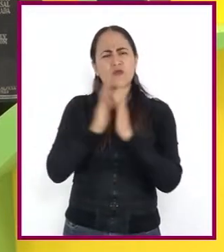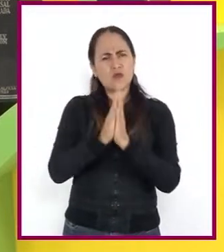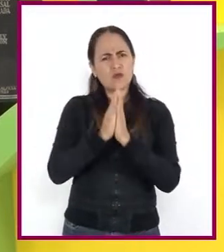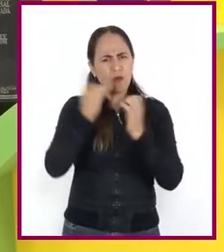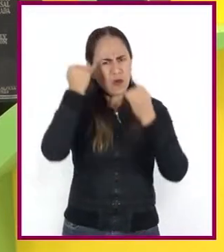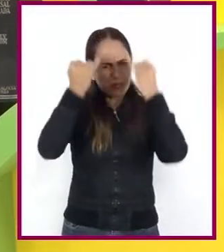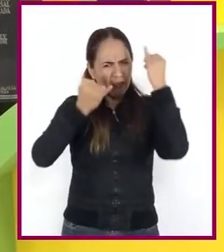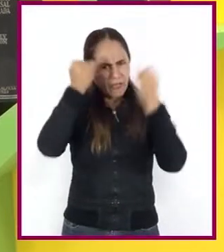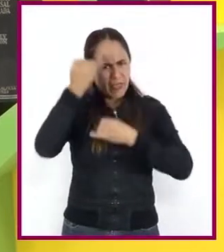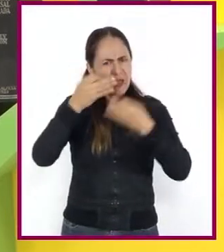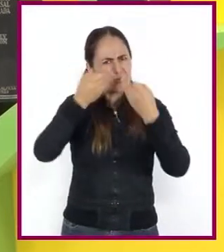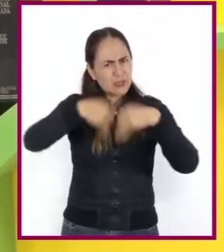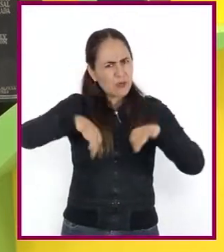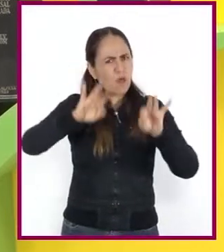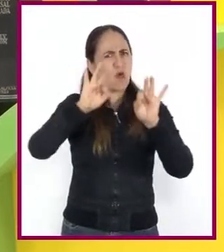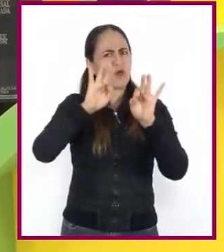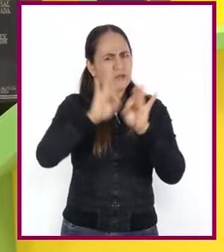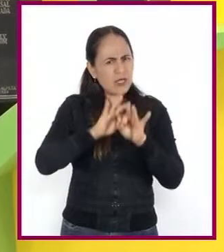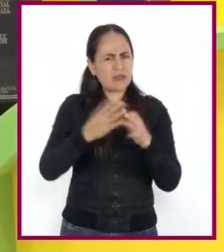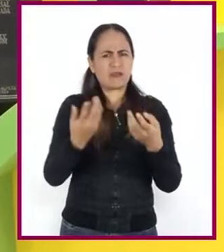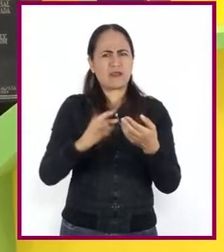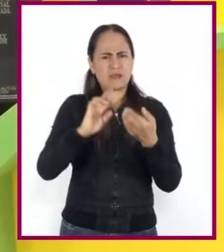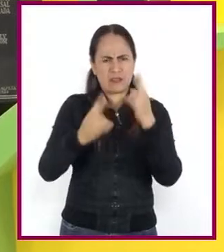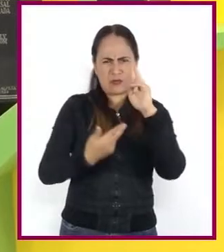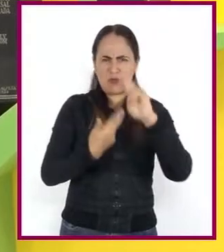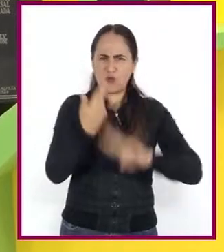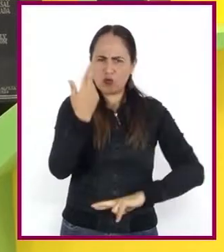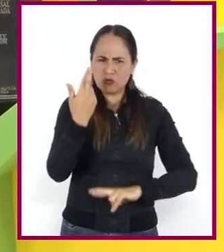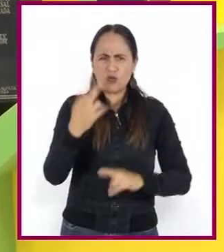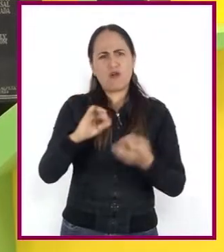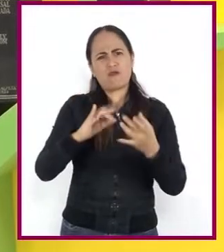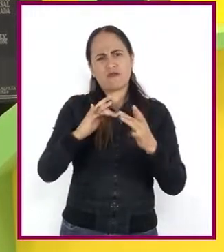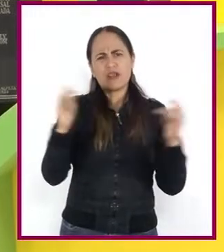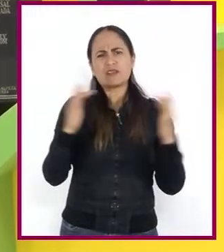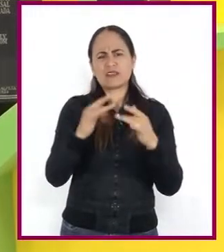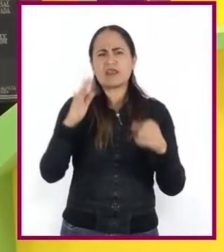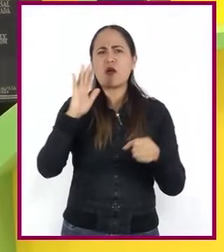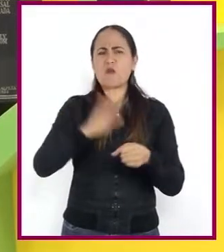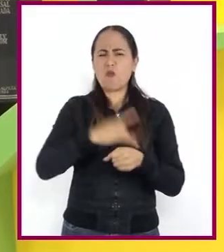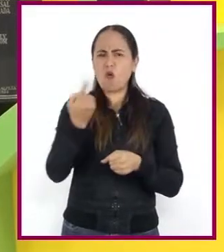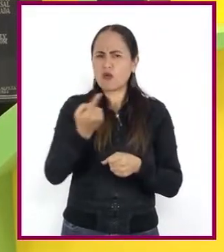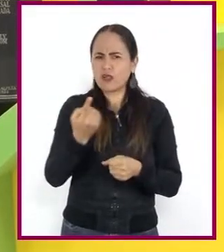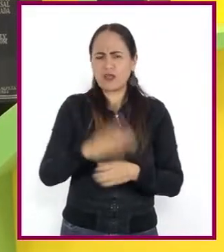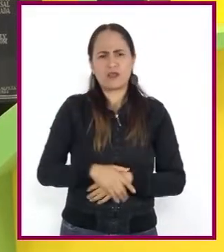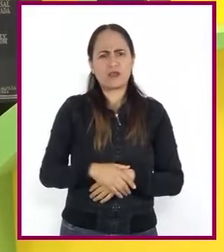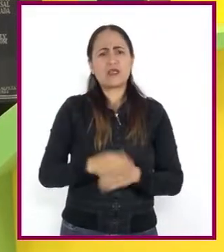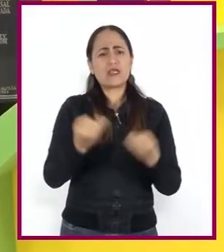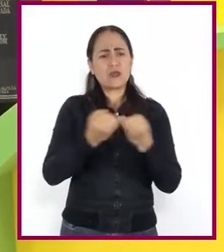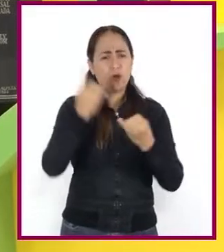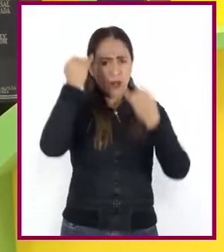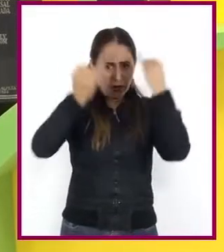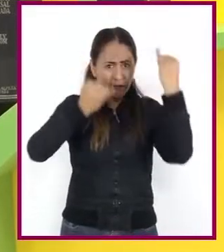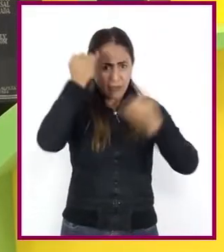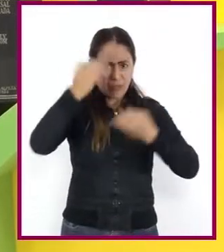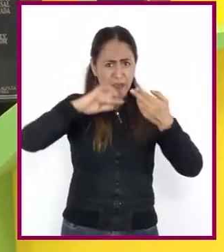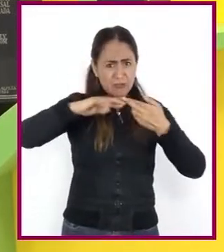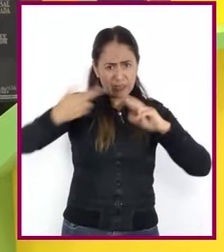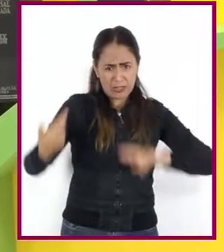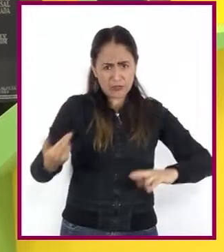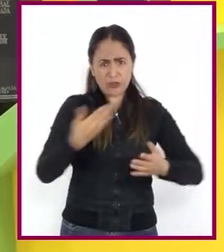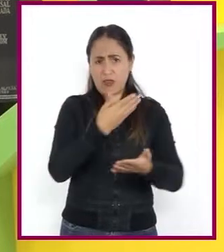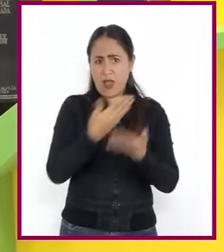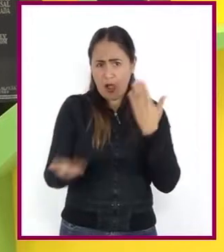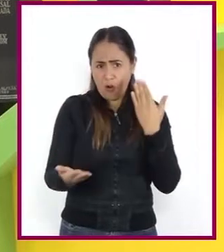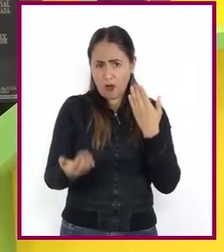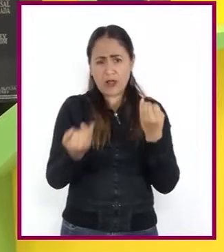del tema, la multicausalidad de la Revolución Francesa, la relación de sus ideales en el presente y